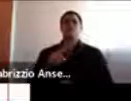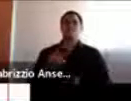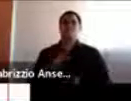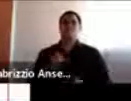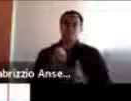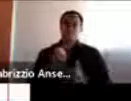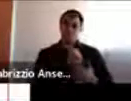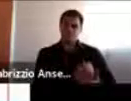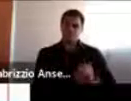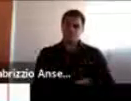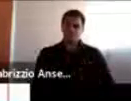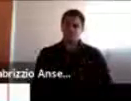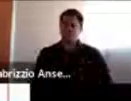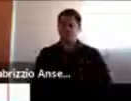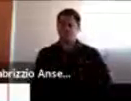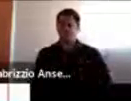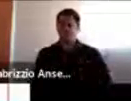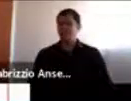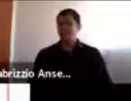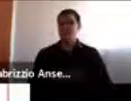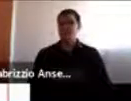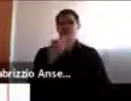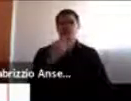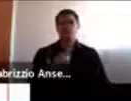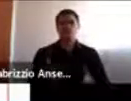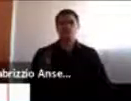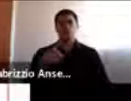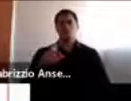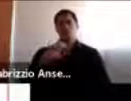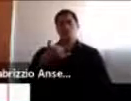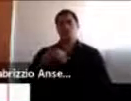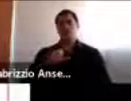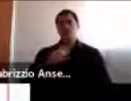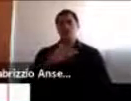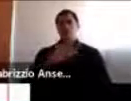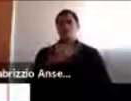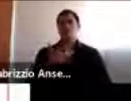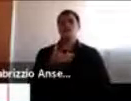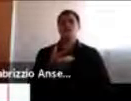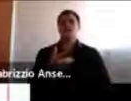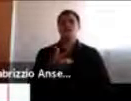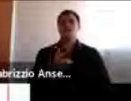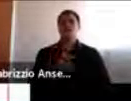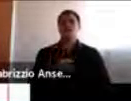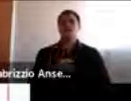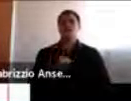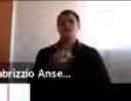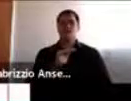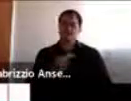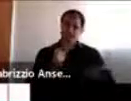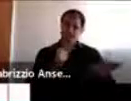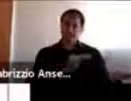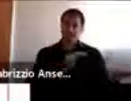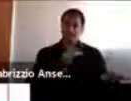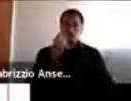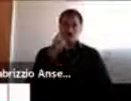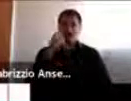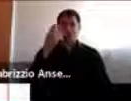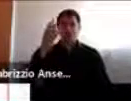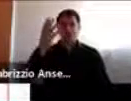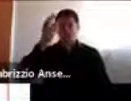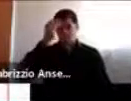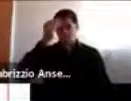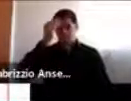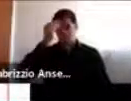y bueno y el otro eje de este acompañamiento adulto es el apoyo cognitivo ¿ya? y eso ¿qué quiere decir? que uno puede trabajar